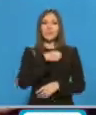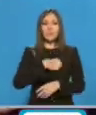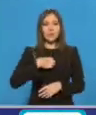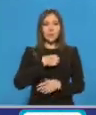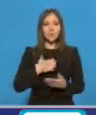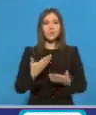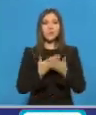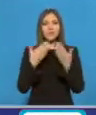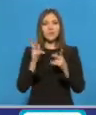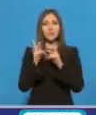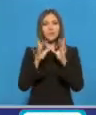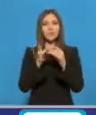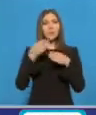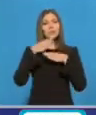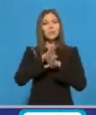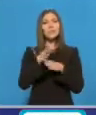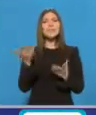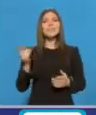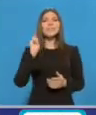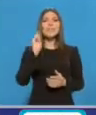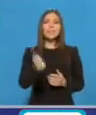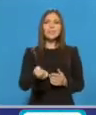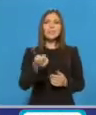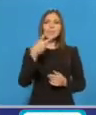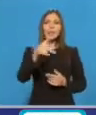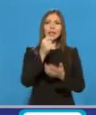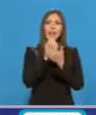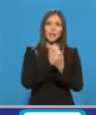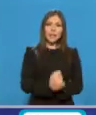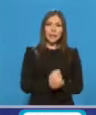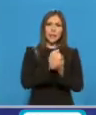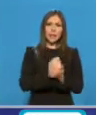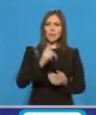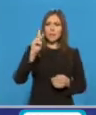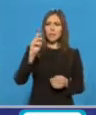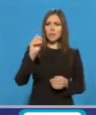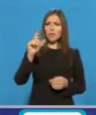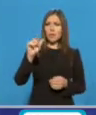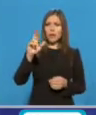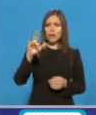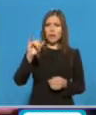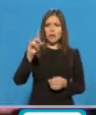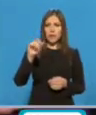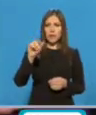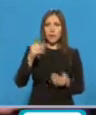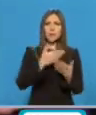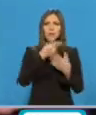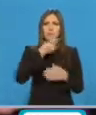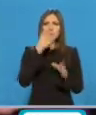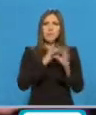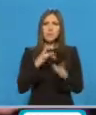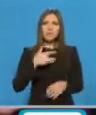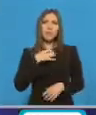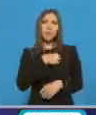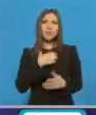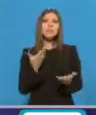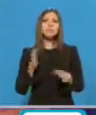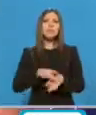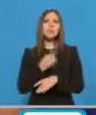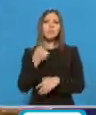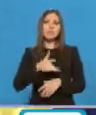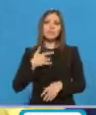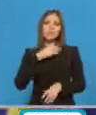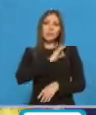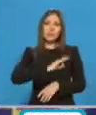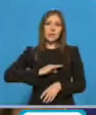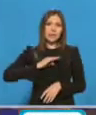entonces de esto que tiene que ver con la terapia de la polaridad casera. Me decía que está contento. Cuénteme por qué. Estoy feliz porque fíjate que